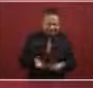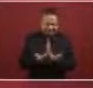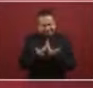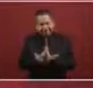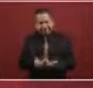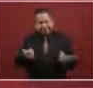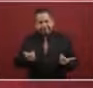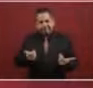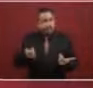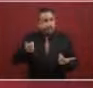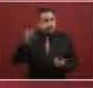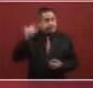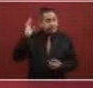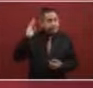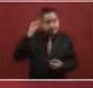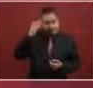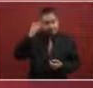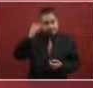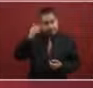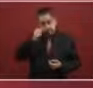en ese entonces